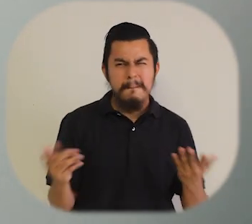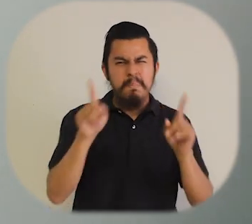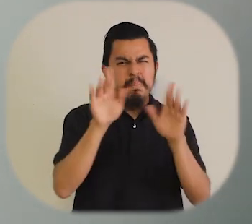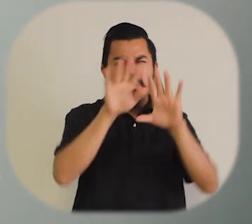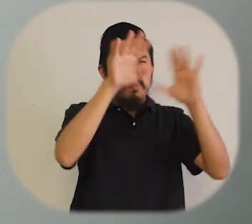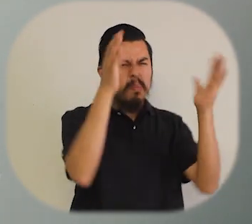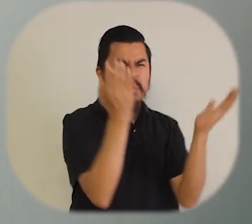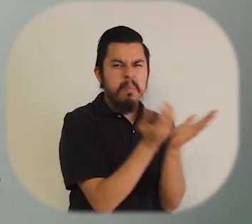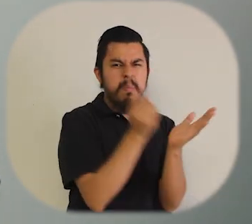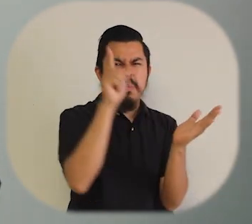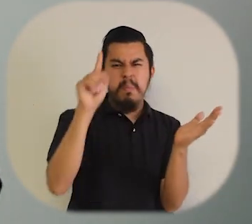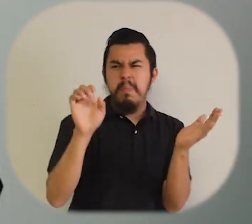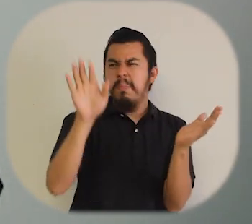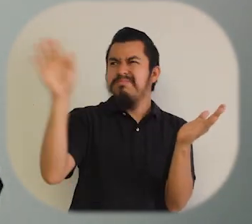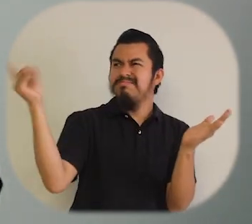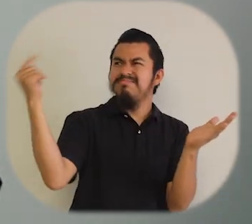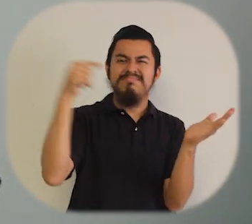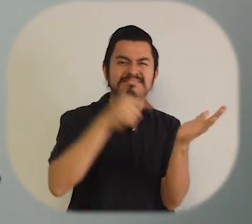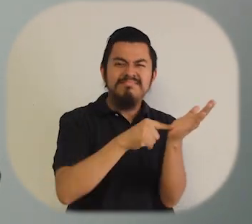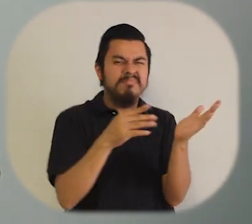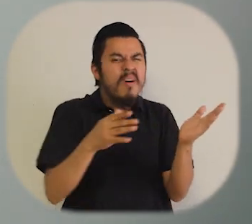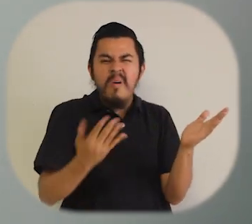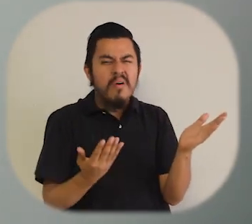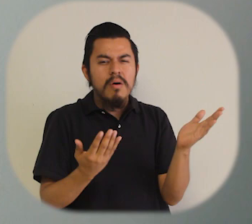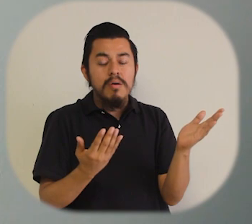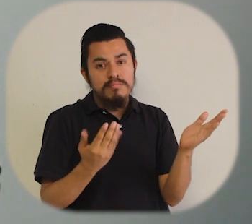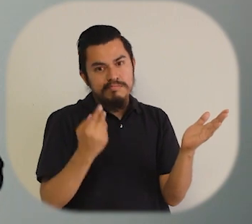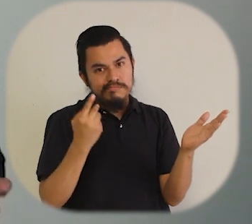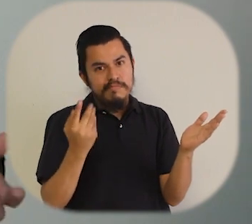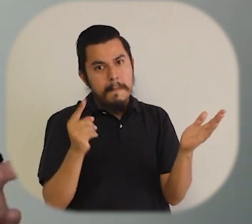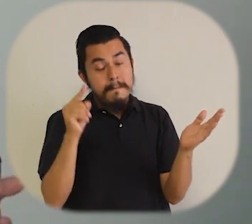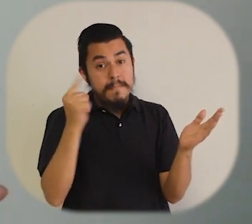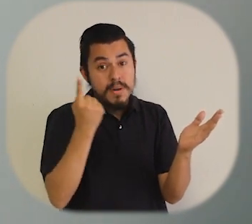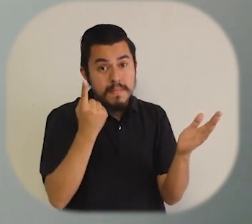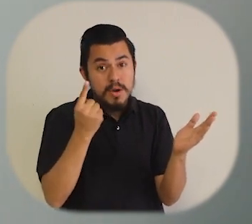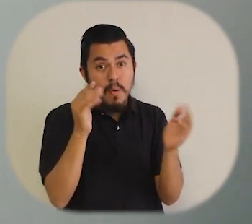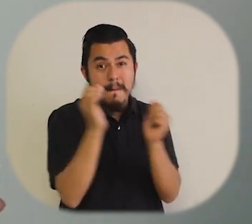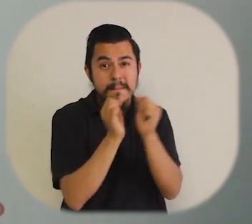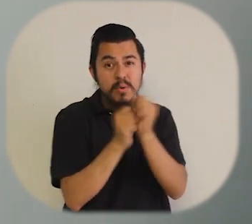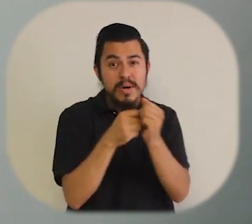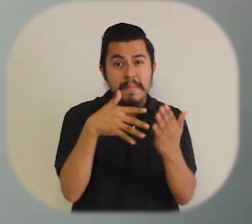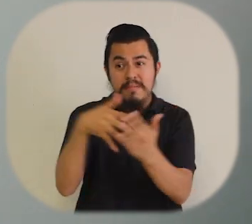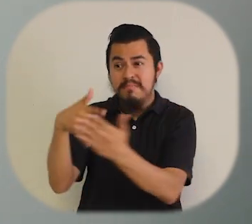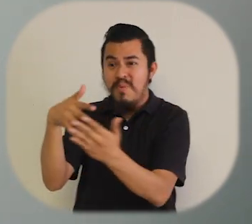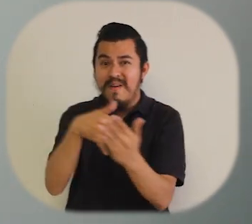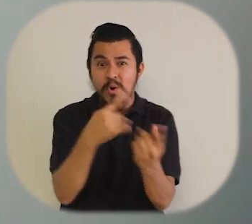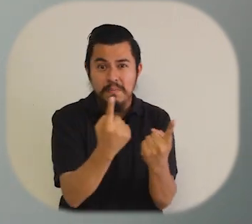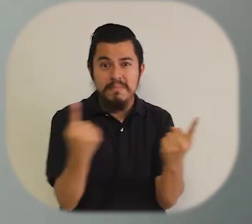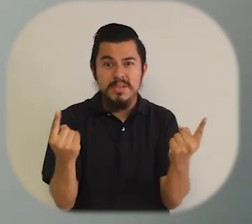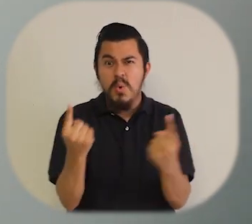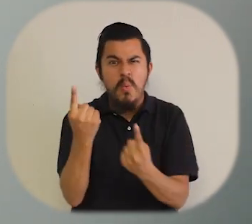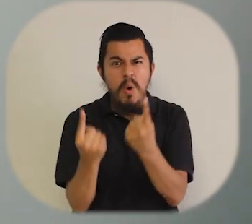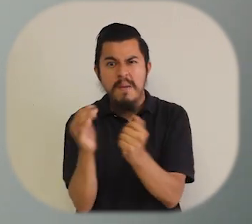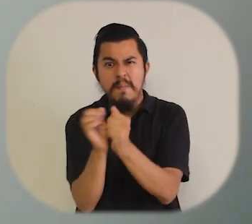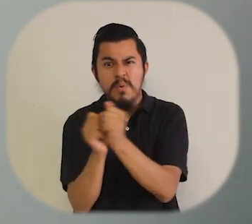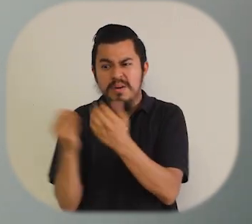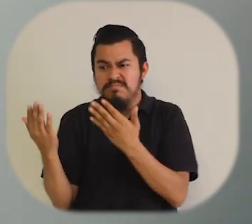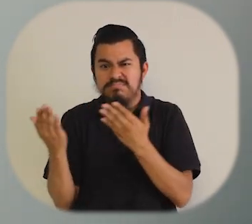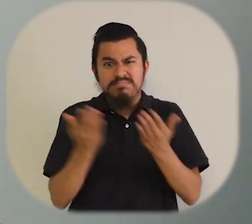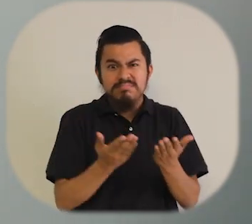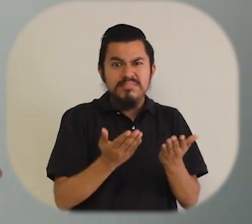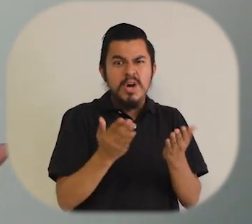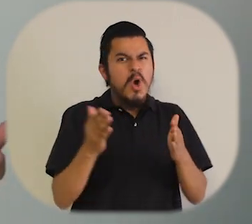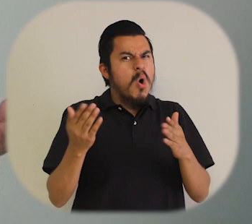de percibir cuál es el problema que tiene el ser humano. Para entender cuál es el problema del ser humano, nosotros debemos